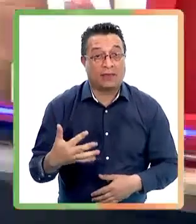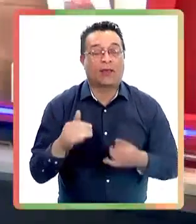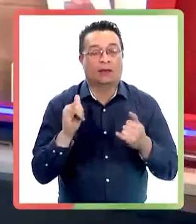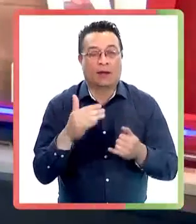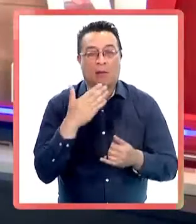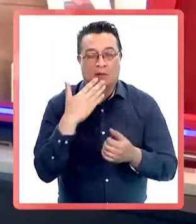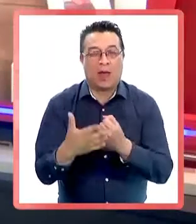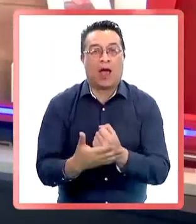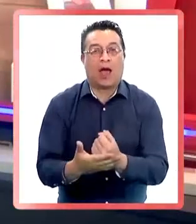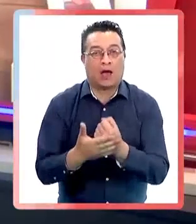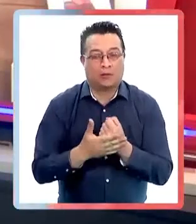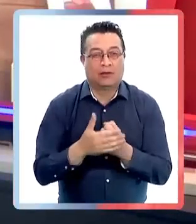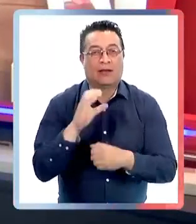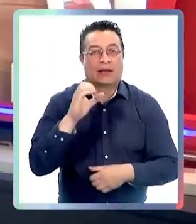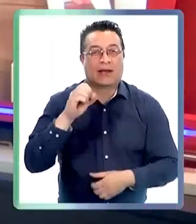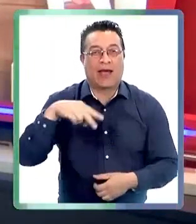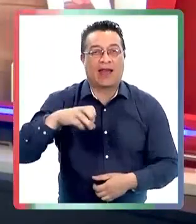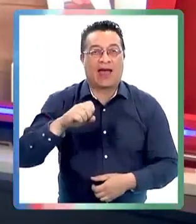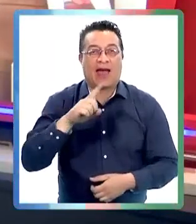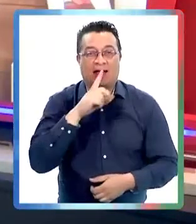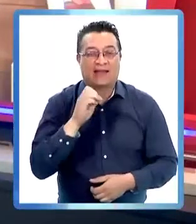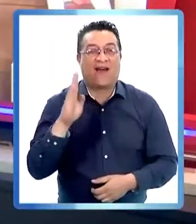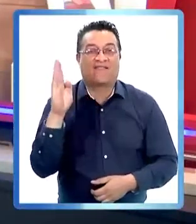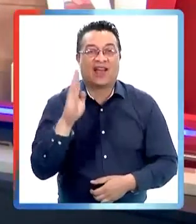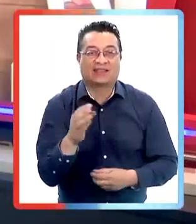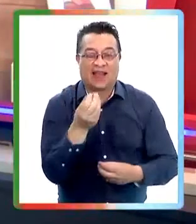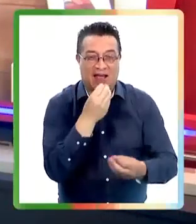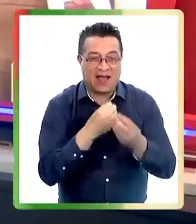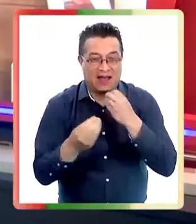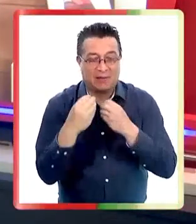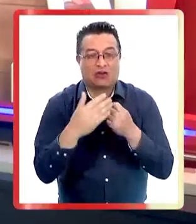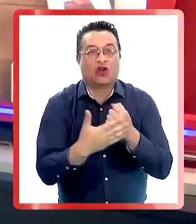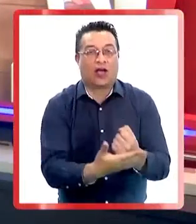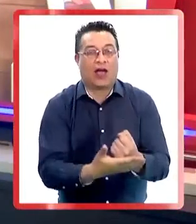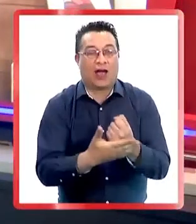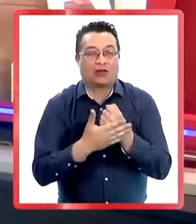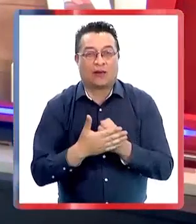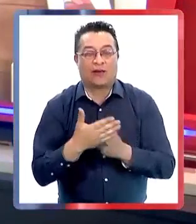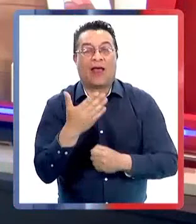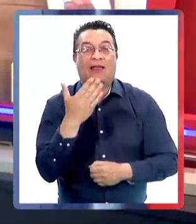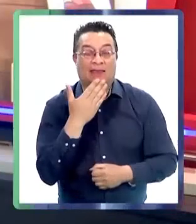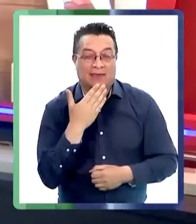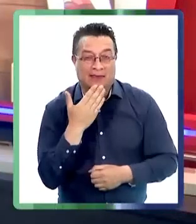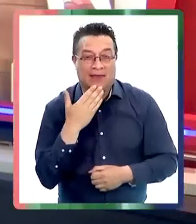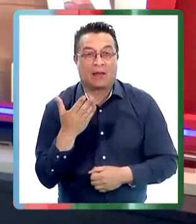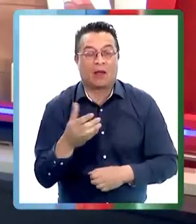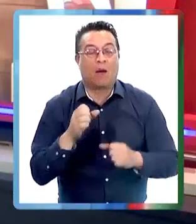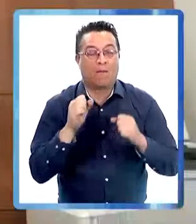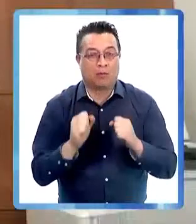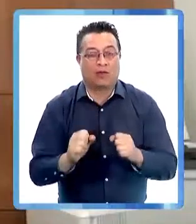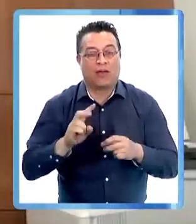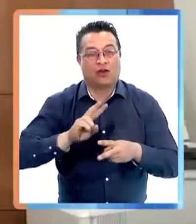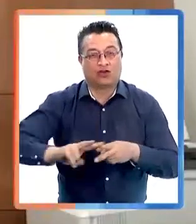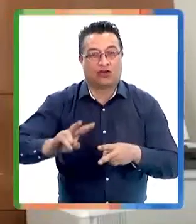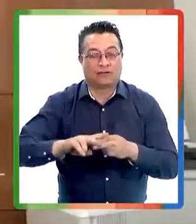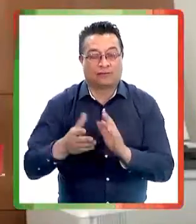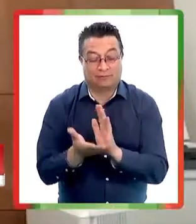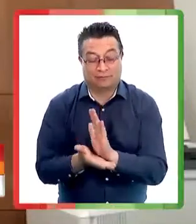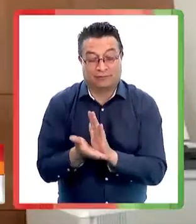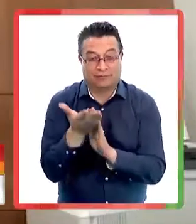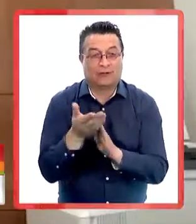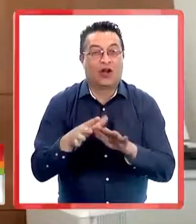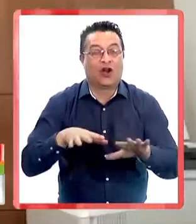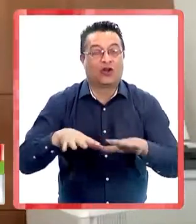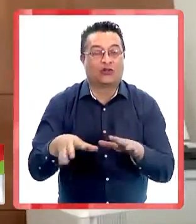relevante, el aporte a la canasta complementaria básica de alimentos para ayudar también a poder resolver el alza